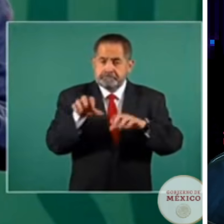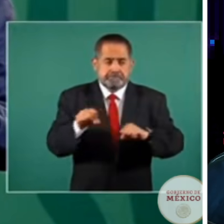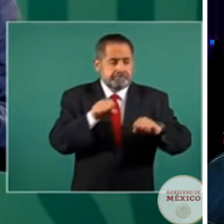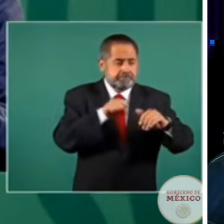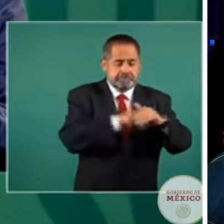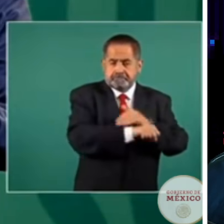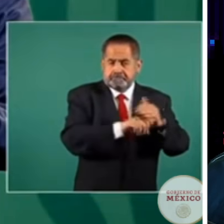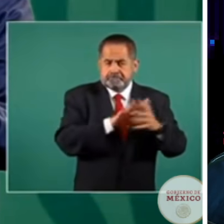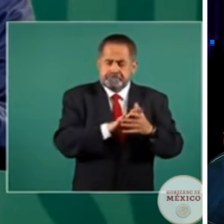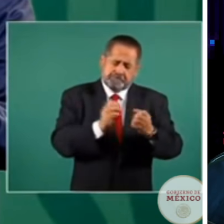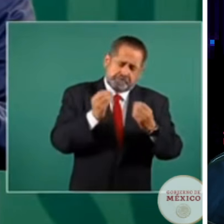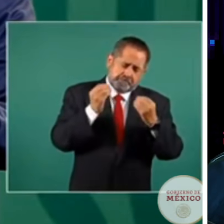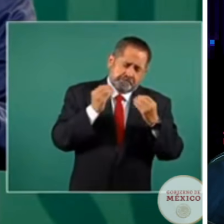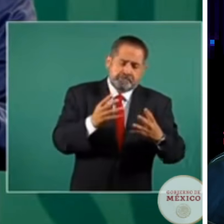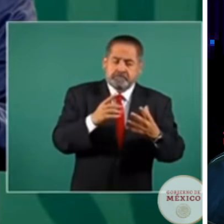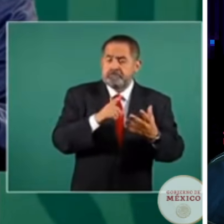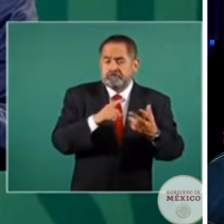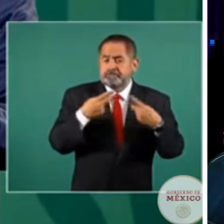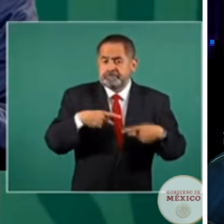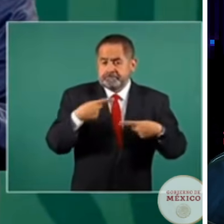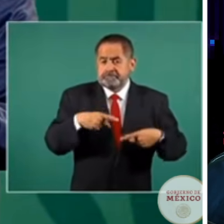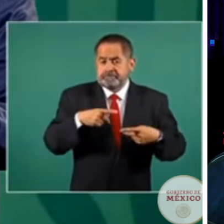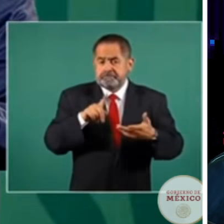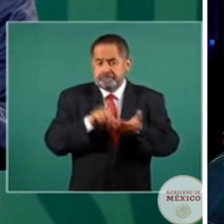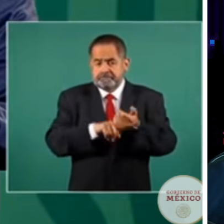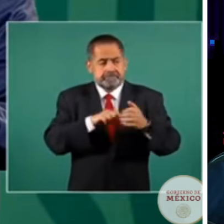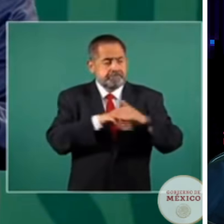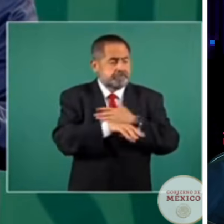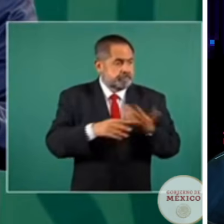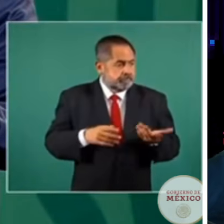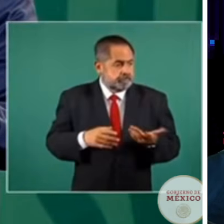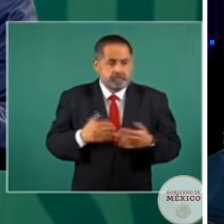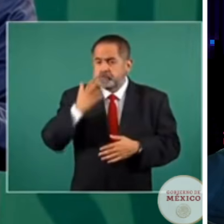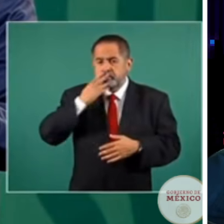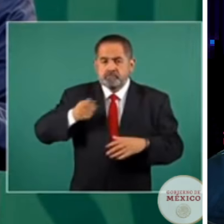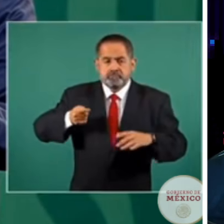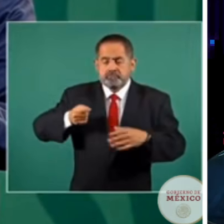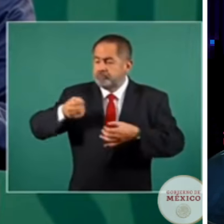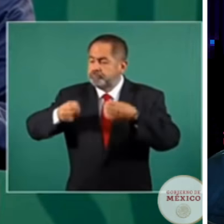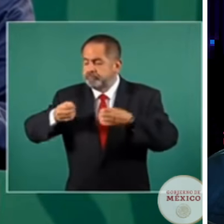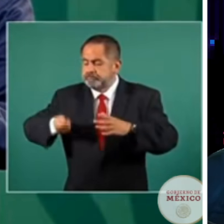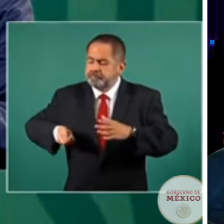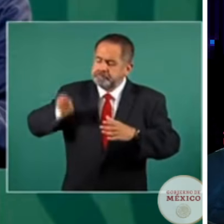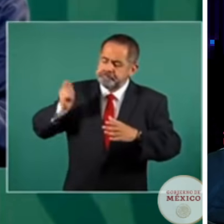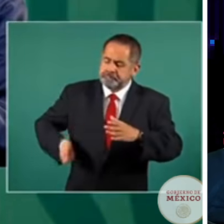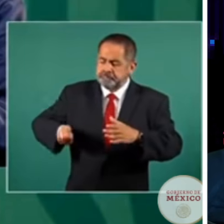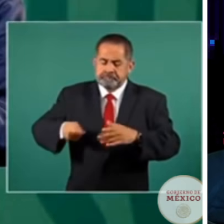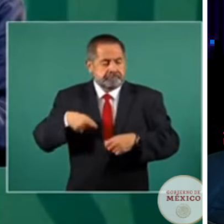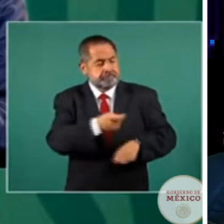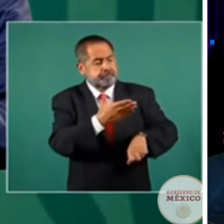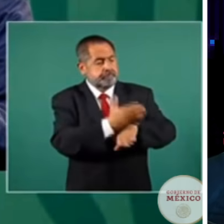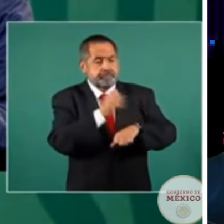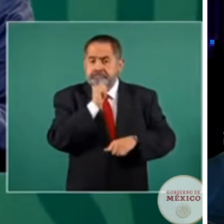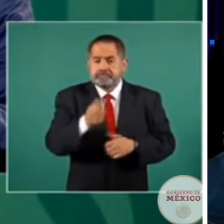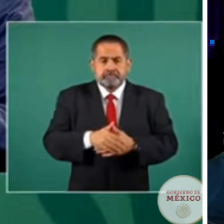reclusos, internos, que no tienen sentencia, y que no solo es